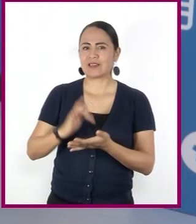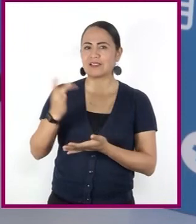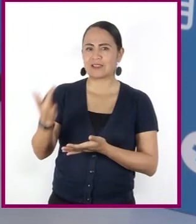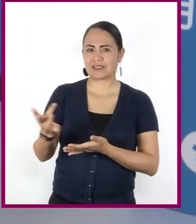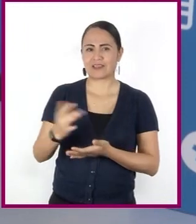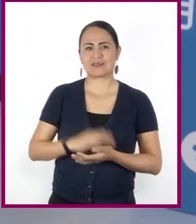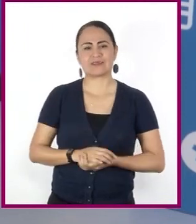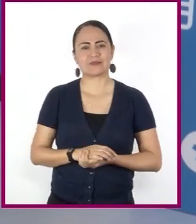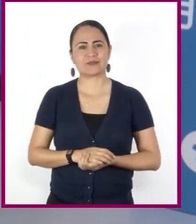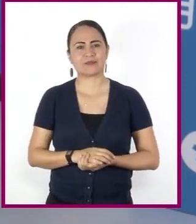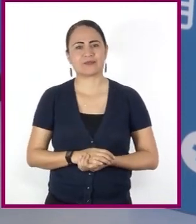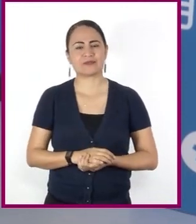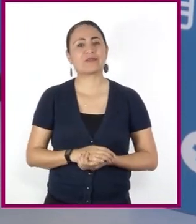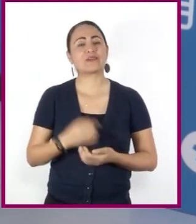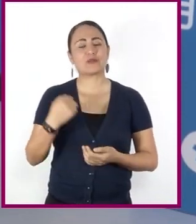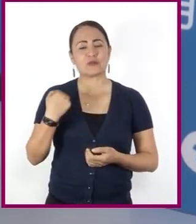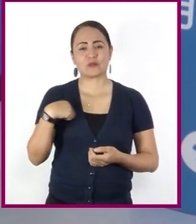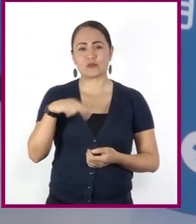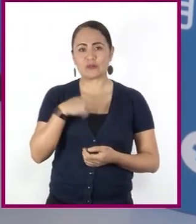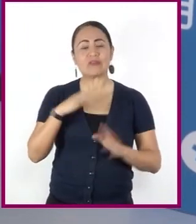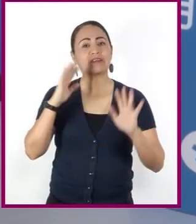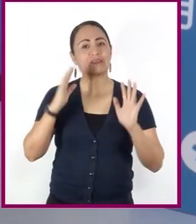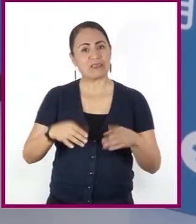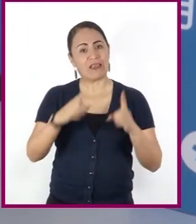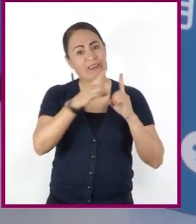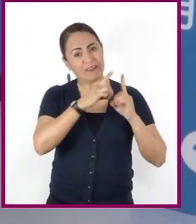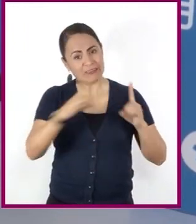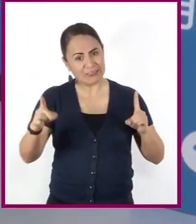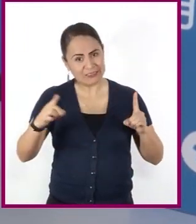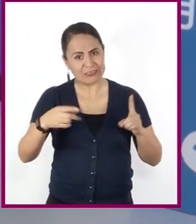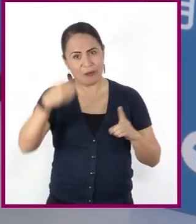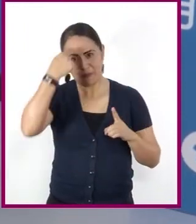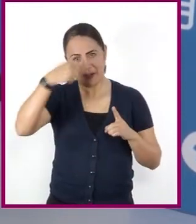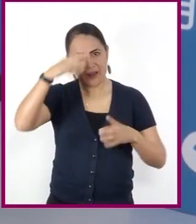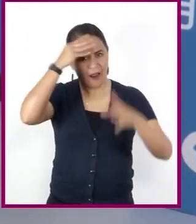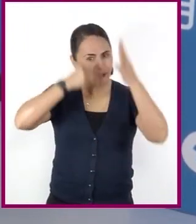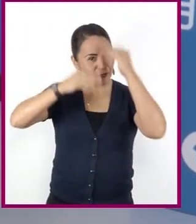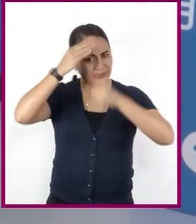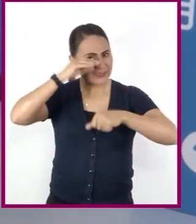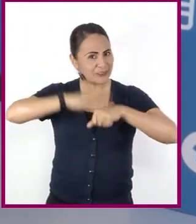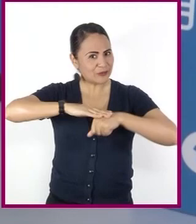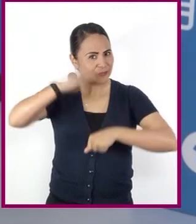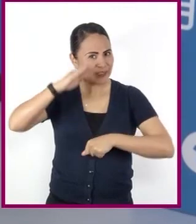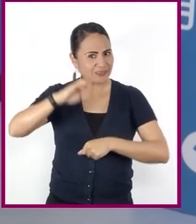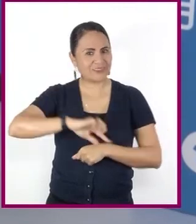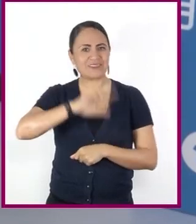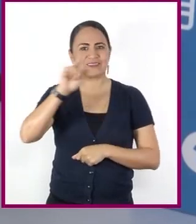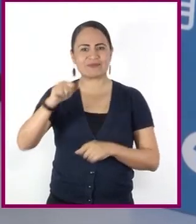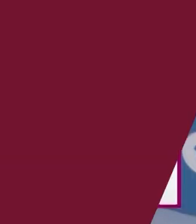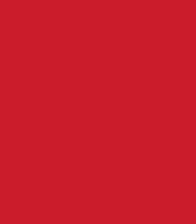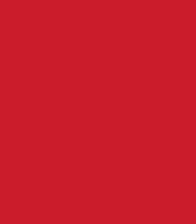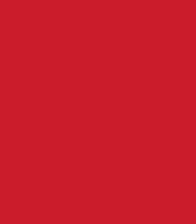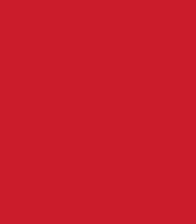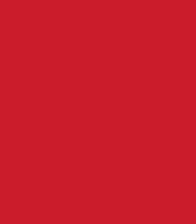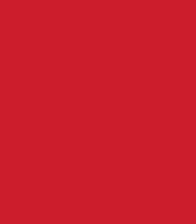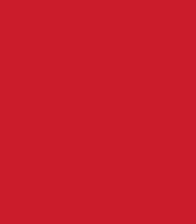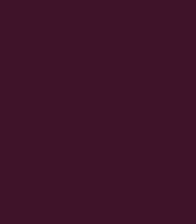profesora Esperanza. Hemos recorrido grandes distancias de conocimiento a su lado. ¡Hasta la próxima!